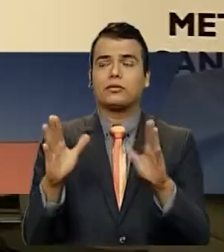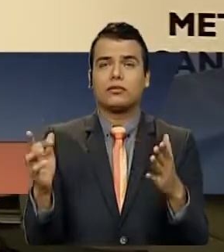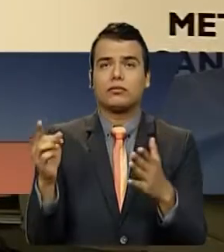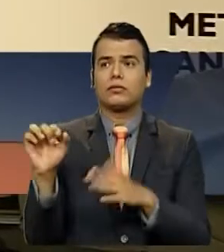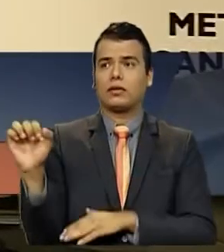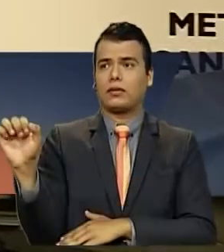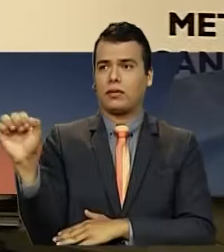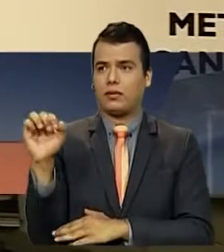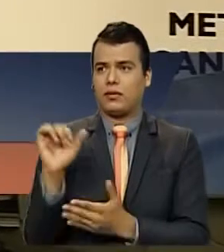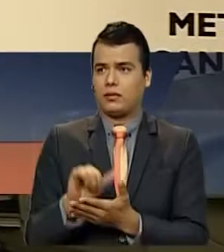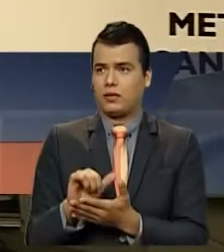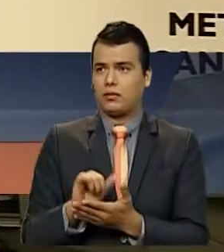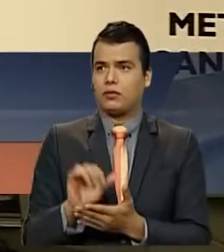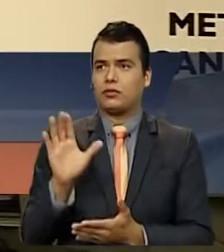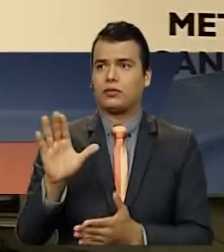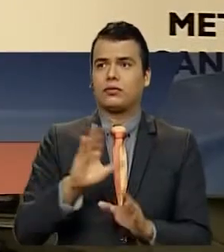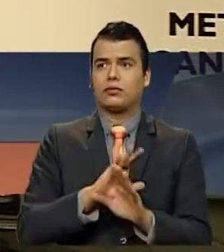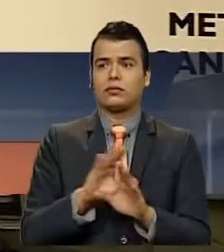características